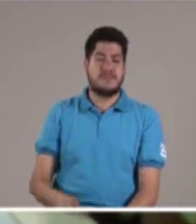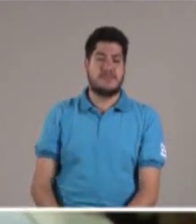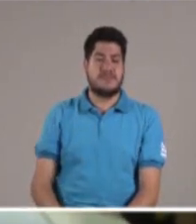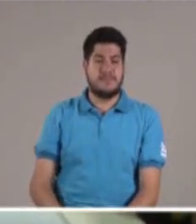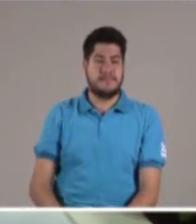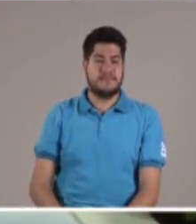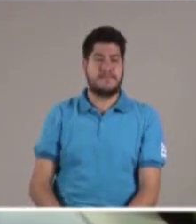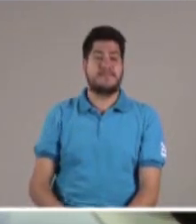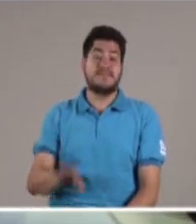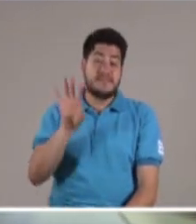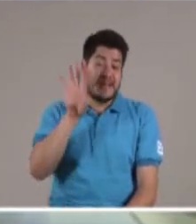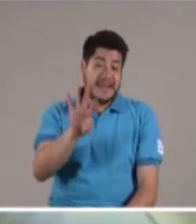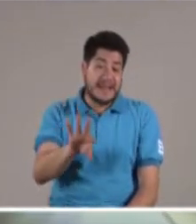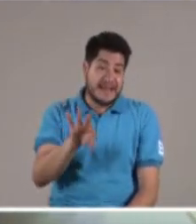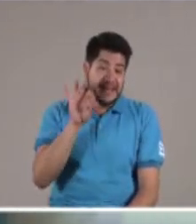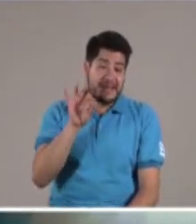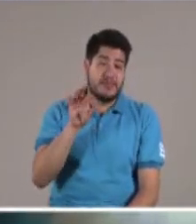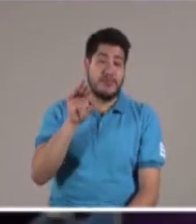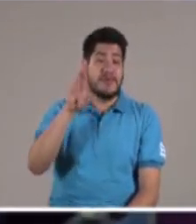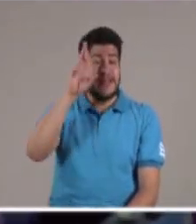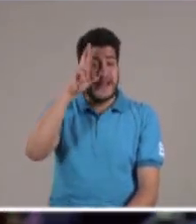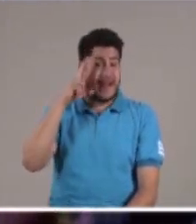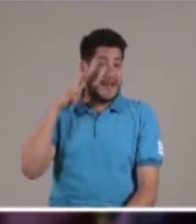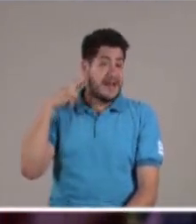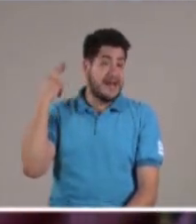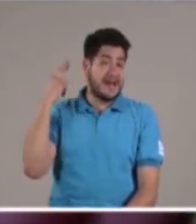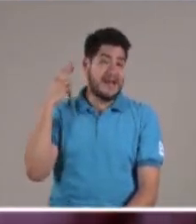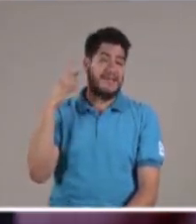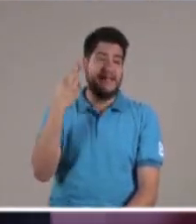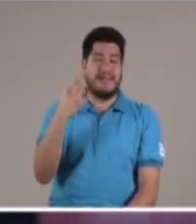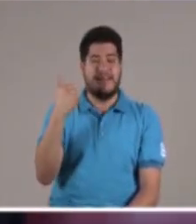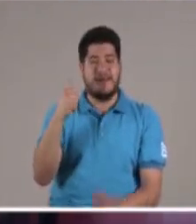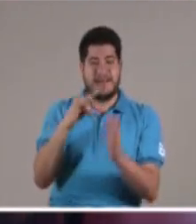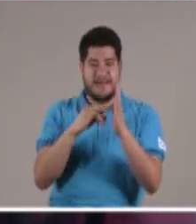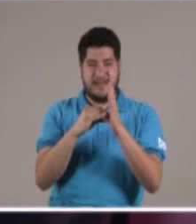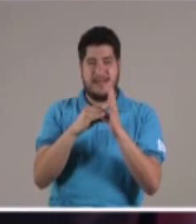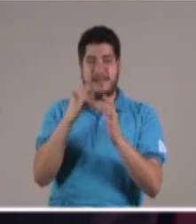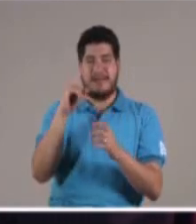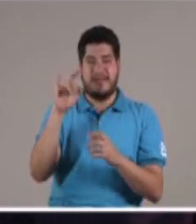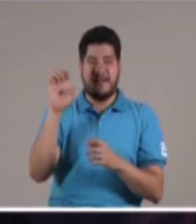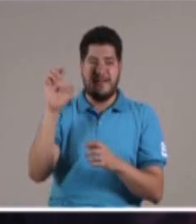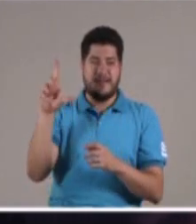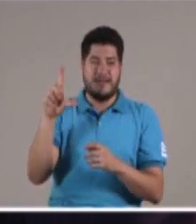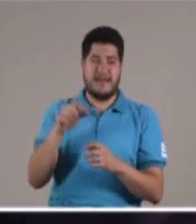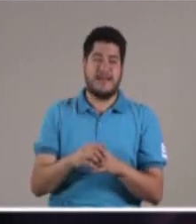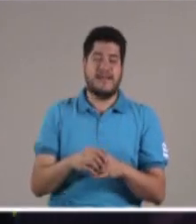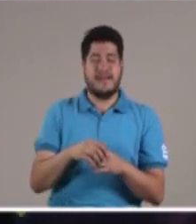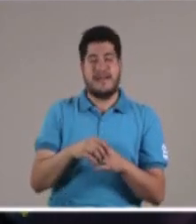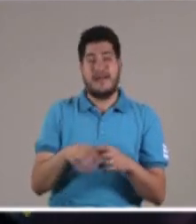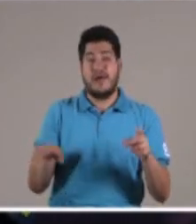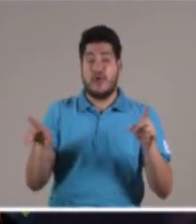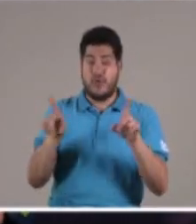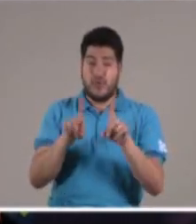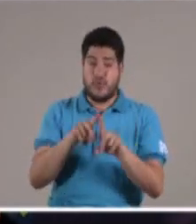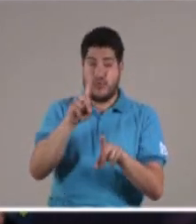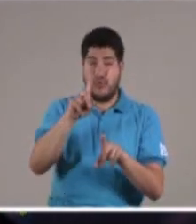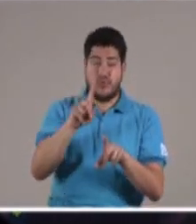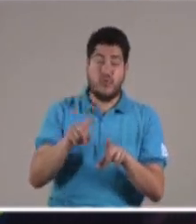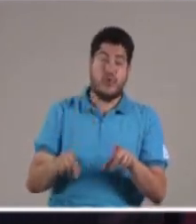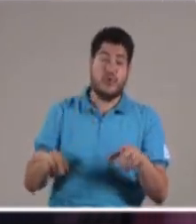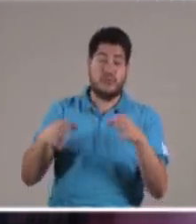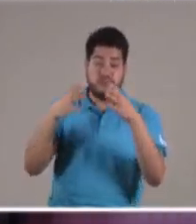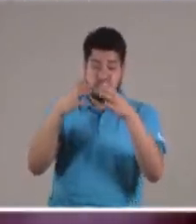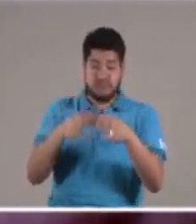fue escogida Rebeca Raquel se fuera fueron escogidas junto a un pozo de aguas incluso la